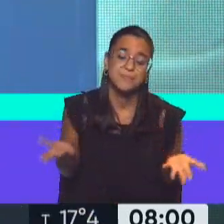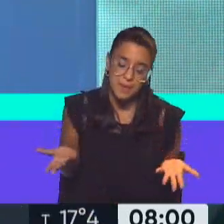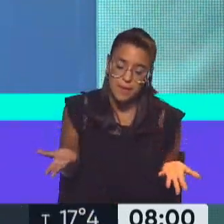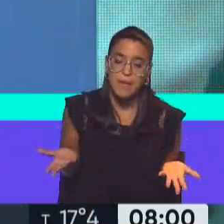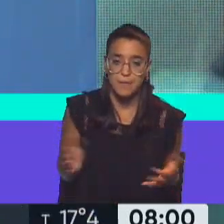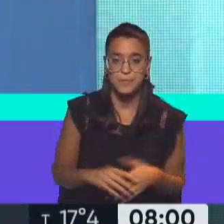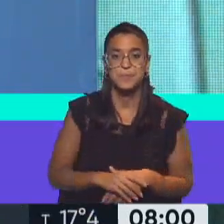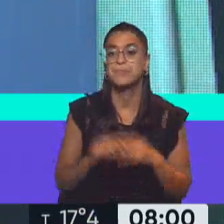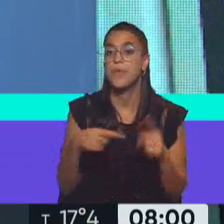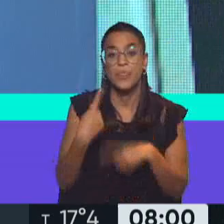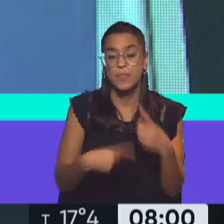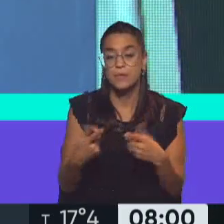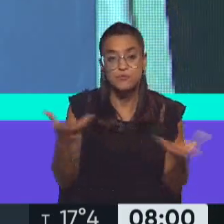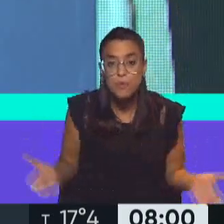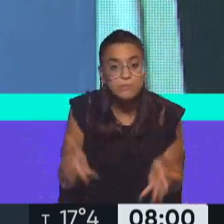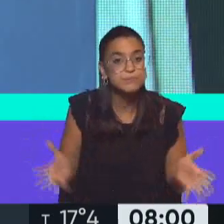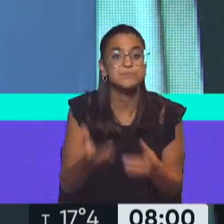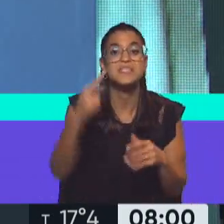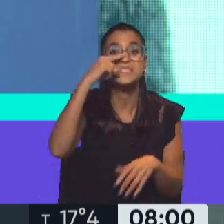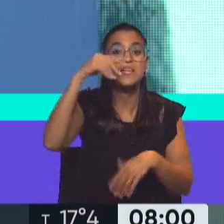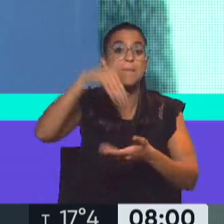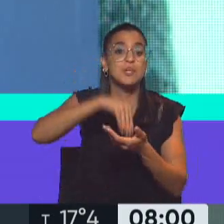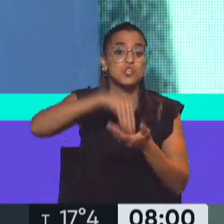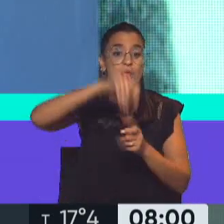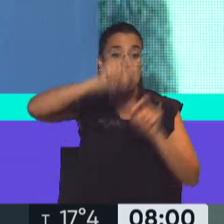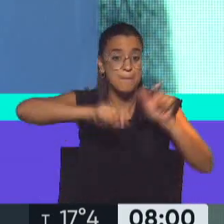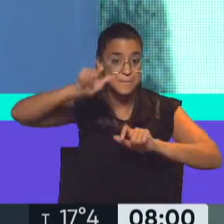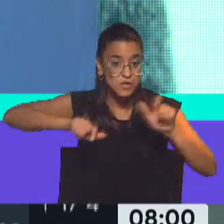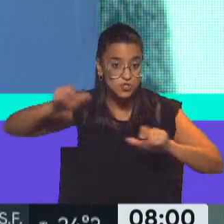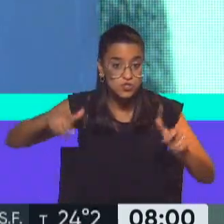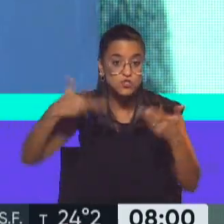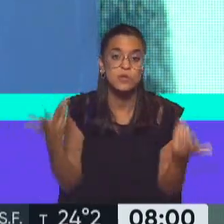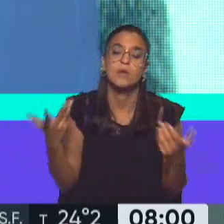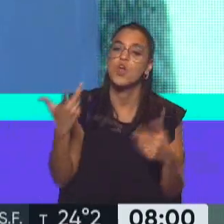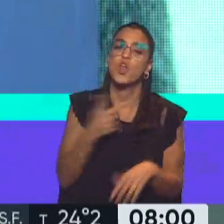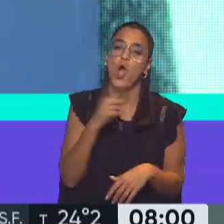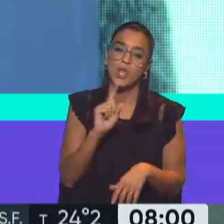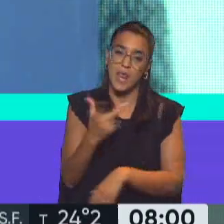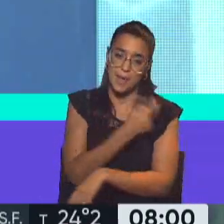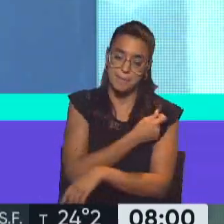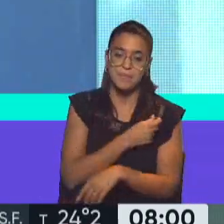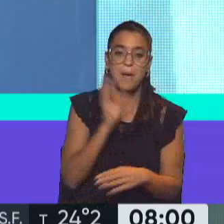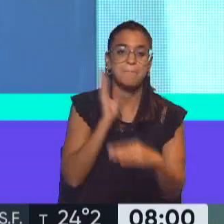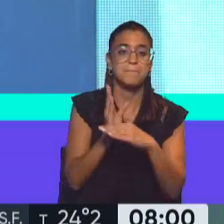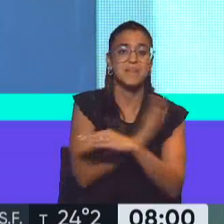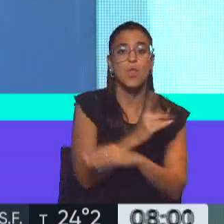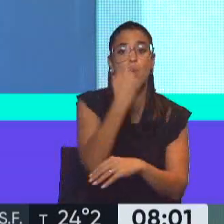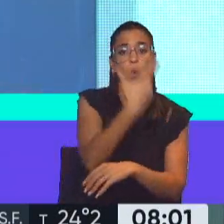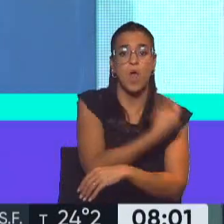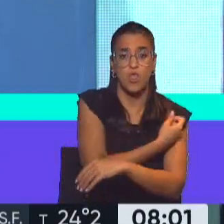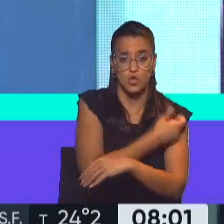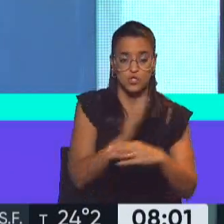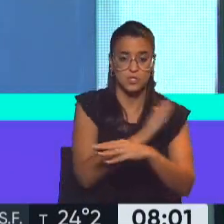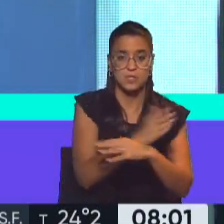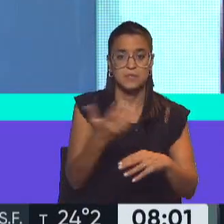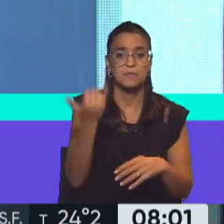Bueno, tenemos que seguir alentando. Tenemos unos 7 millones de personas que están remolonas. De la mitad de ellos con una sola dosis y ya